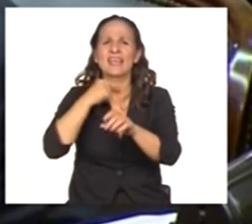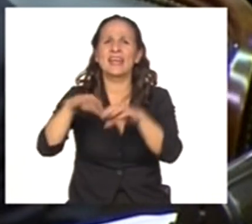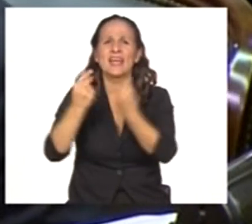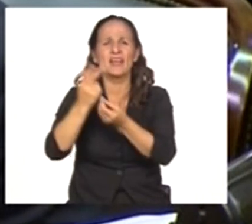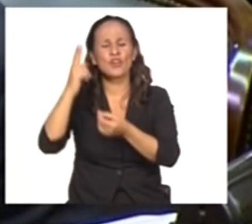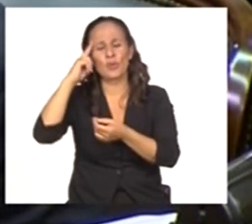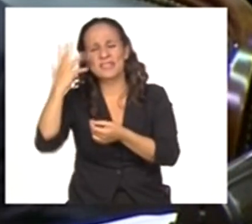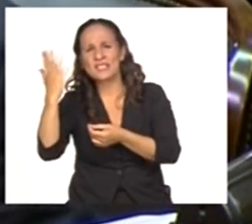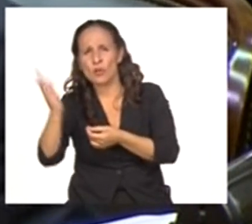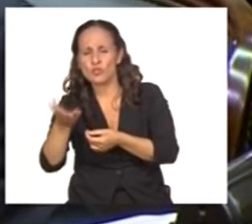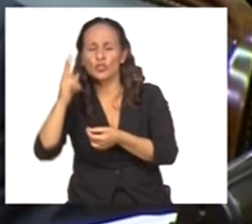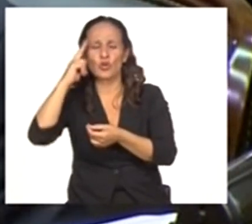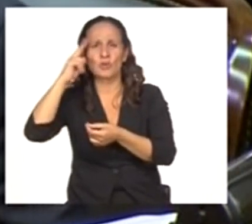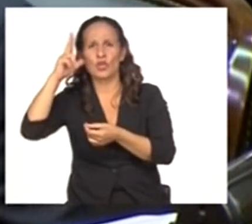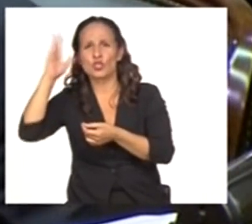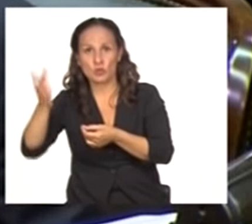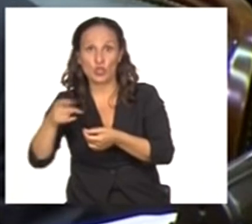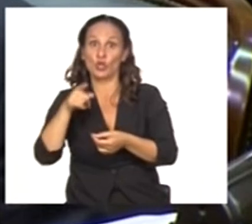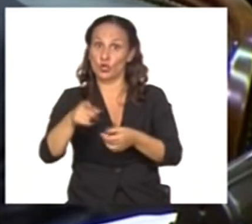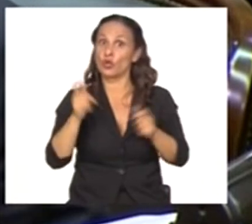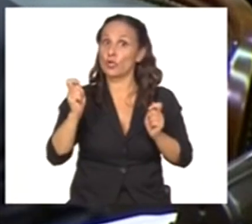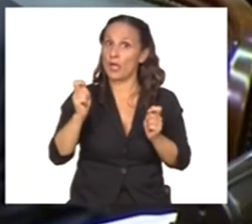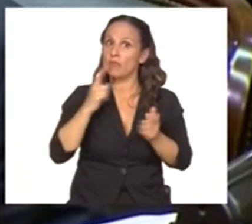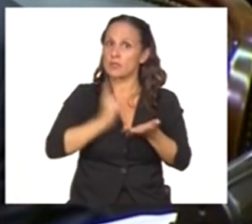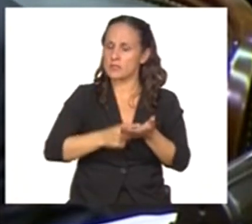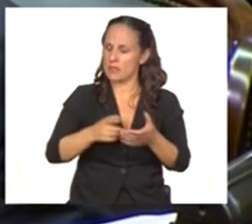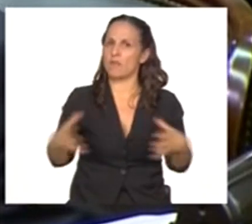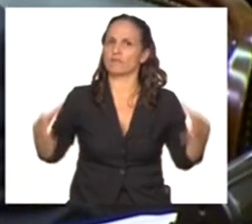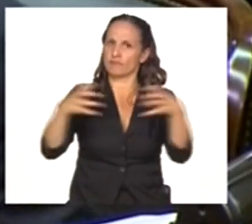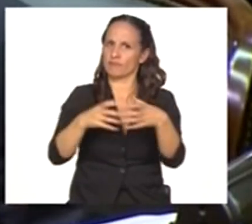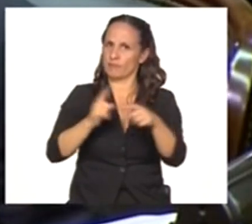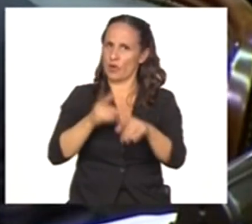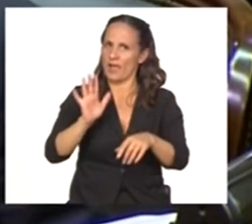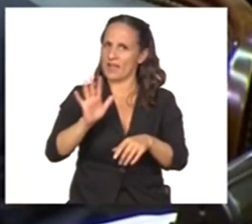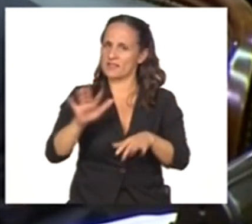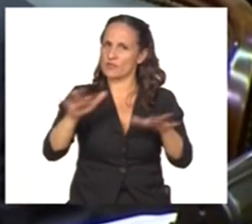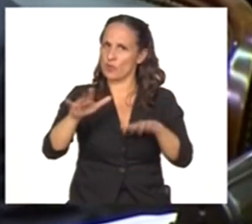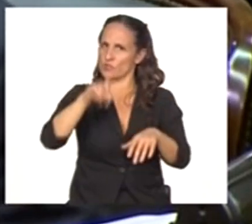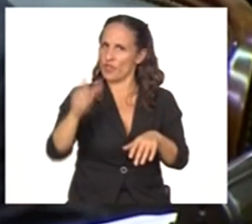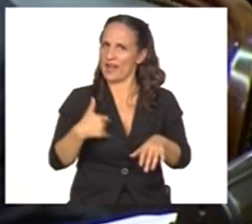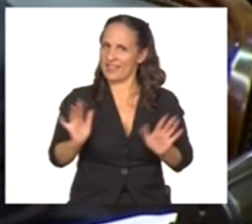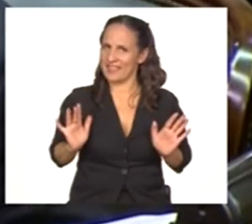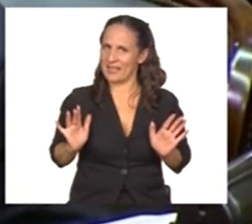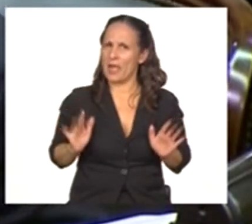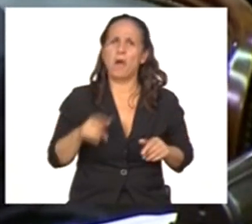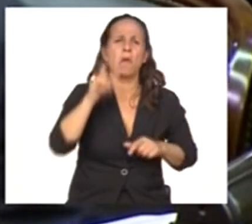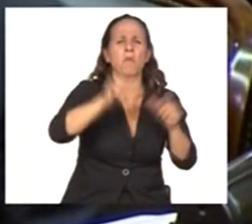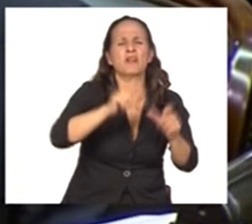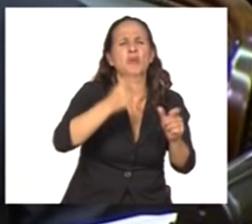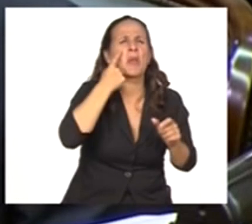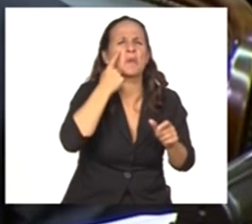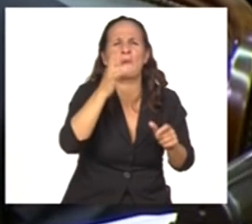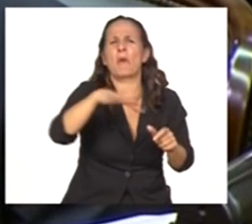o el 98%. Es una política del conjunto de los argentinos. Nos guste o no nos guste. Sean las señoras que vivan en cualquier barrio